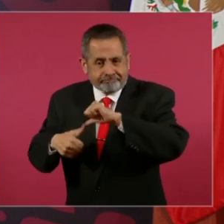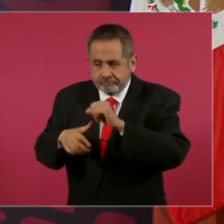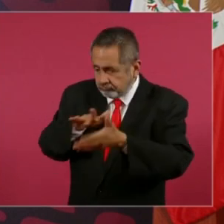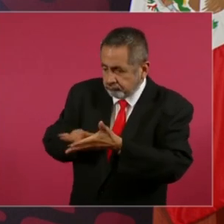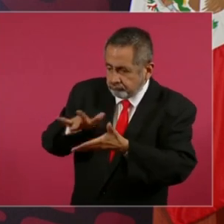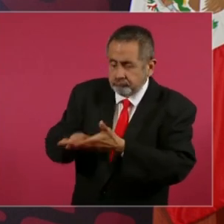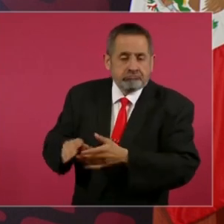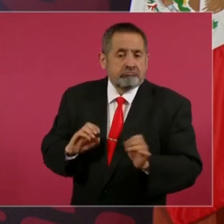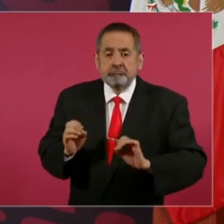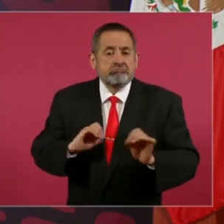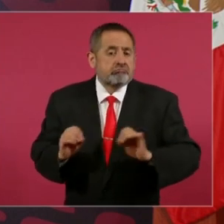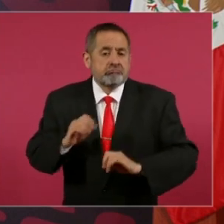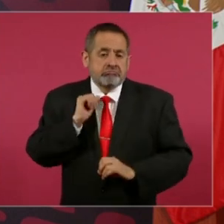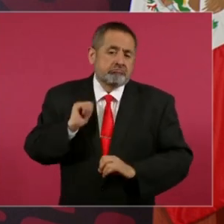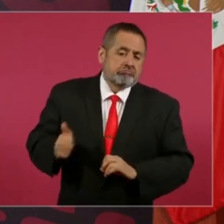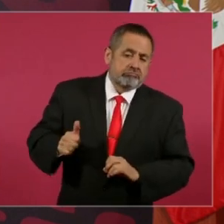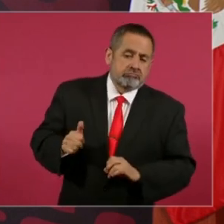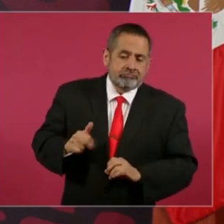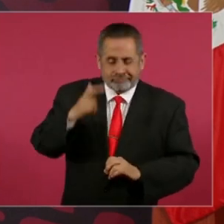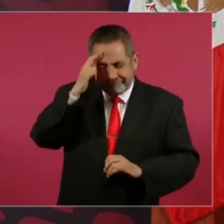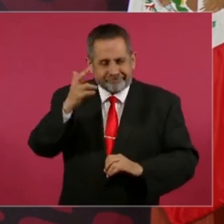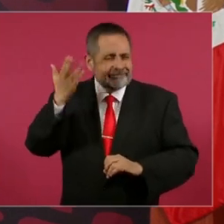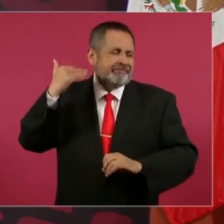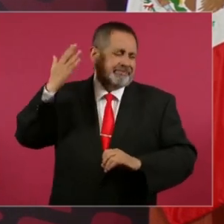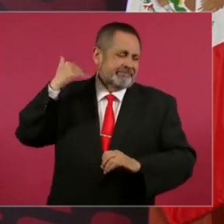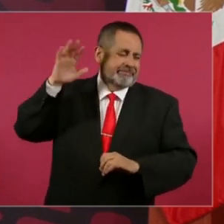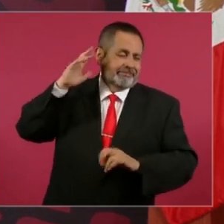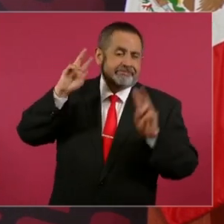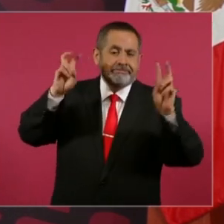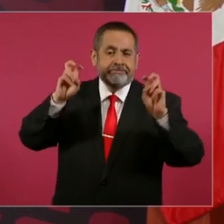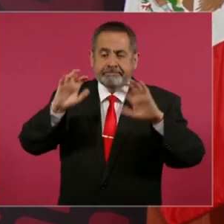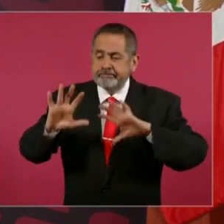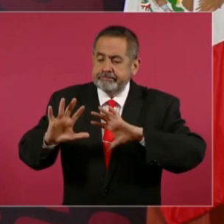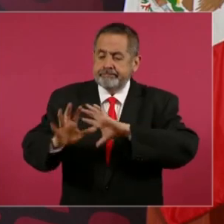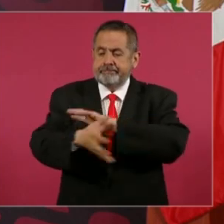Desde la época de la Alianza para el Progreso,